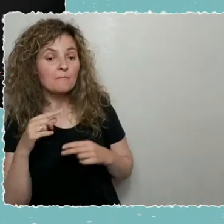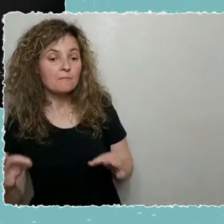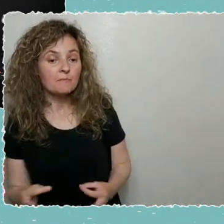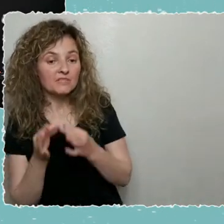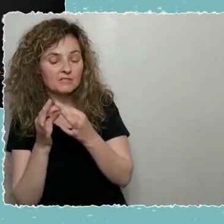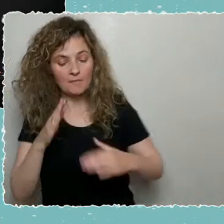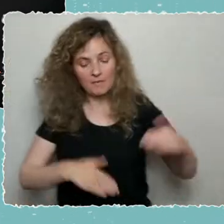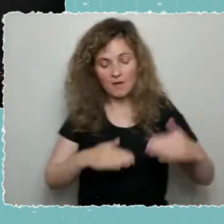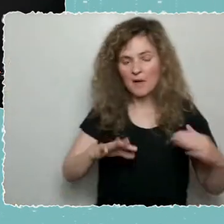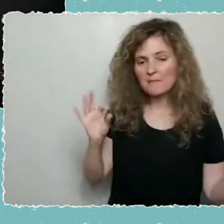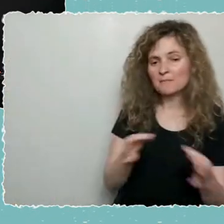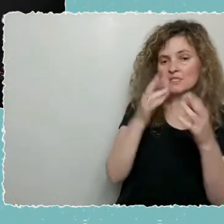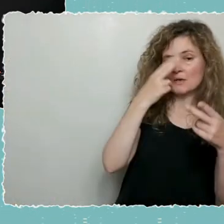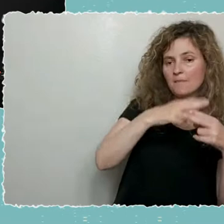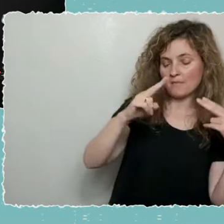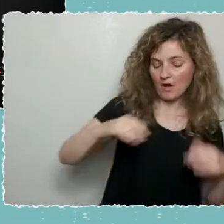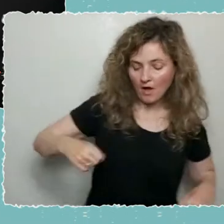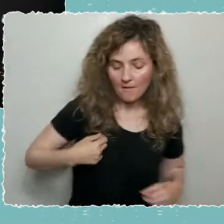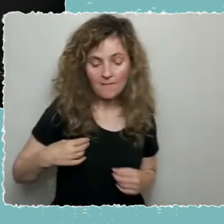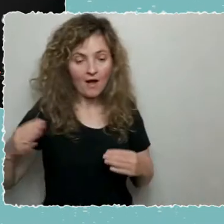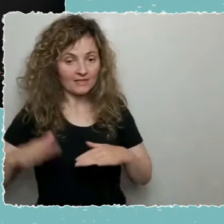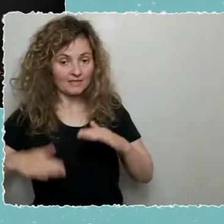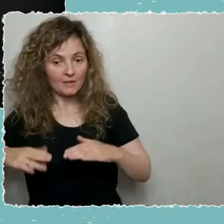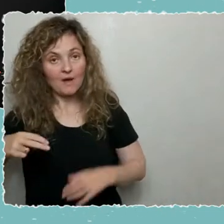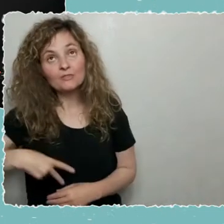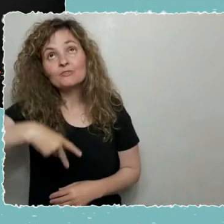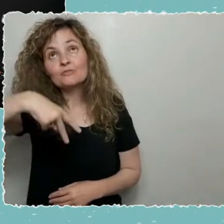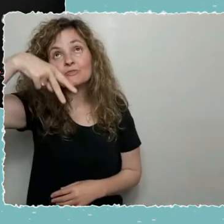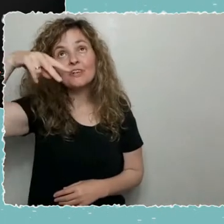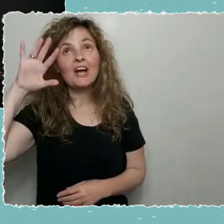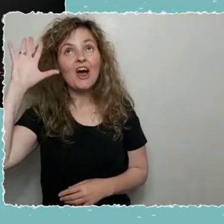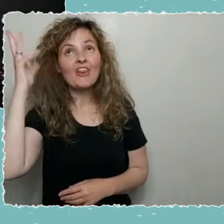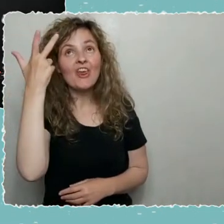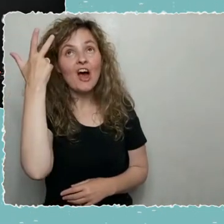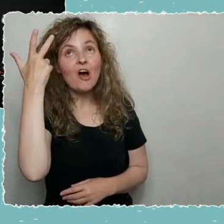pra que a misa? Tan, tan, tan, pra subir o ceo.